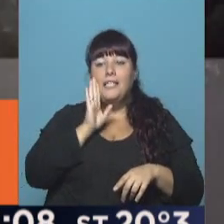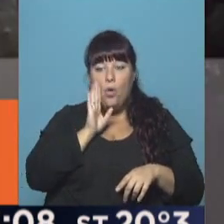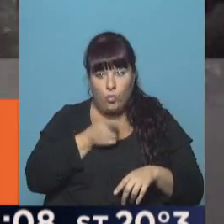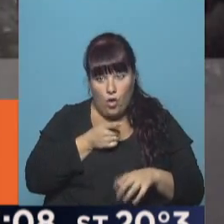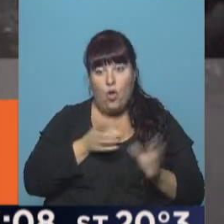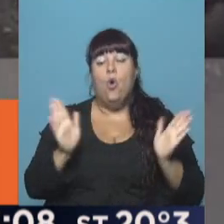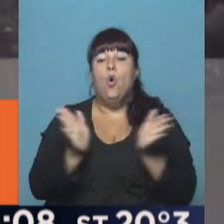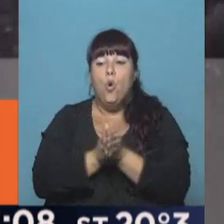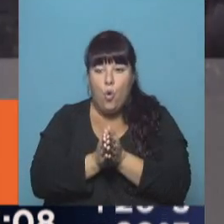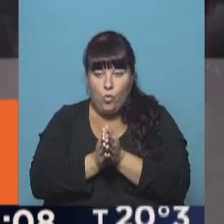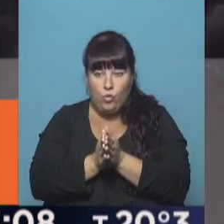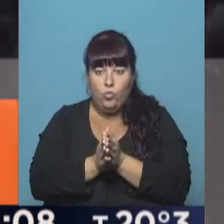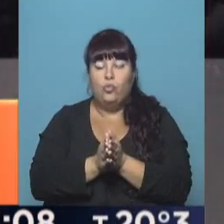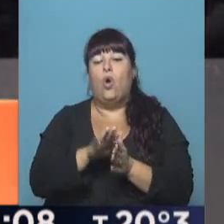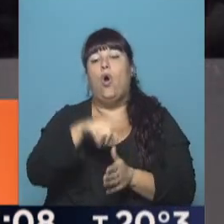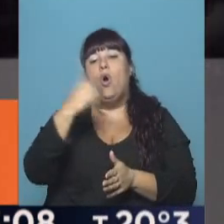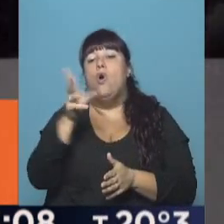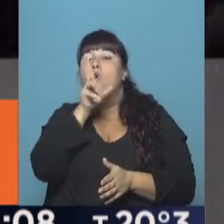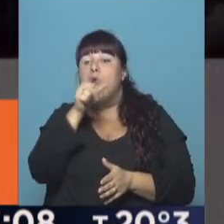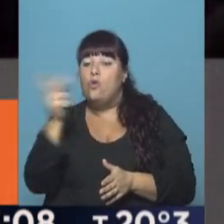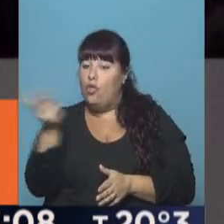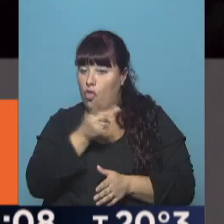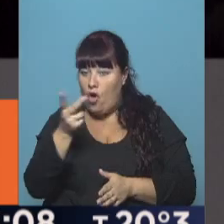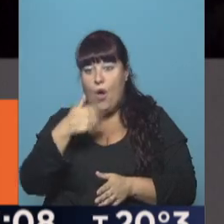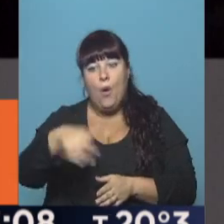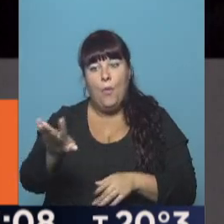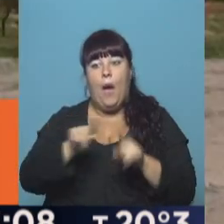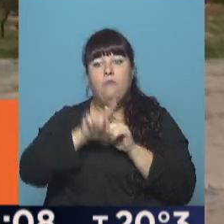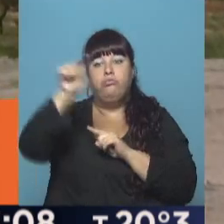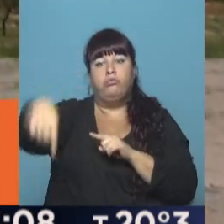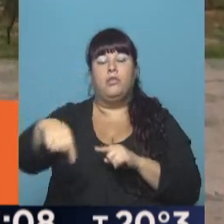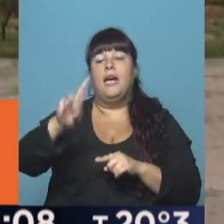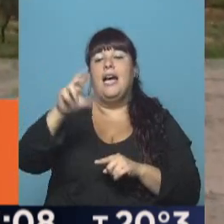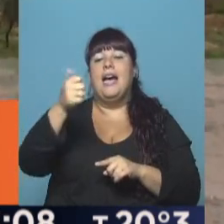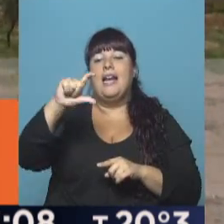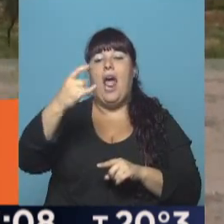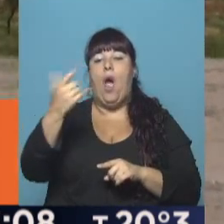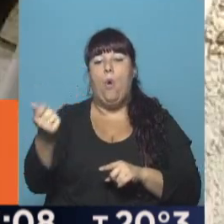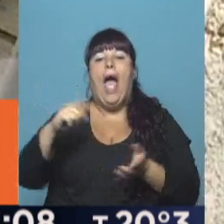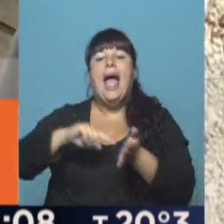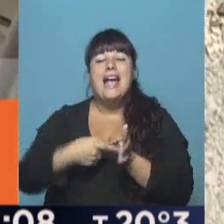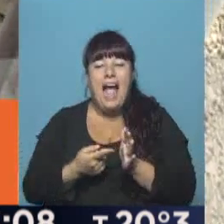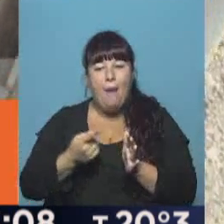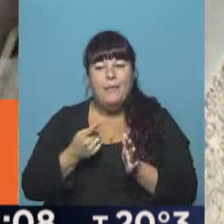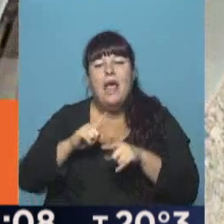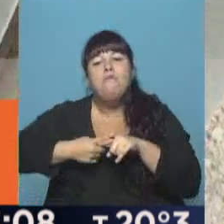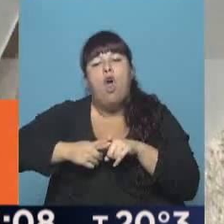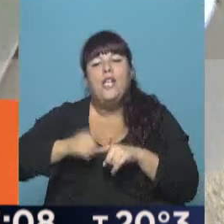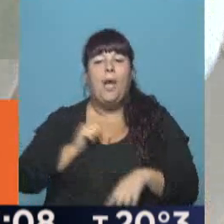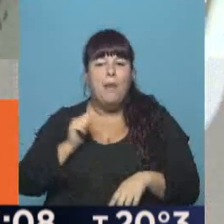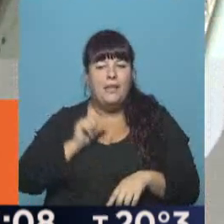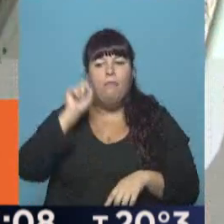en conjunción junto con las rusas, van a lanzar contra Raqqa, la capital política